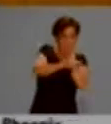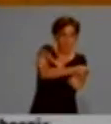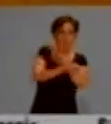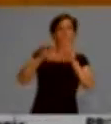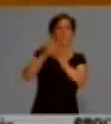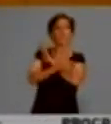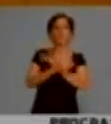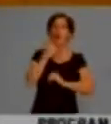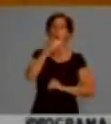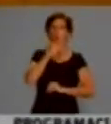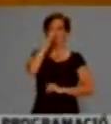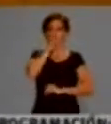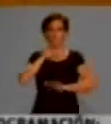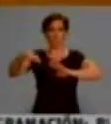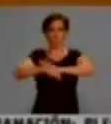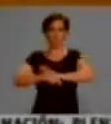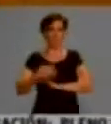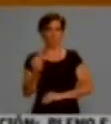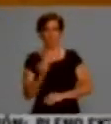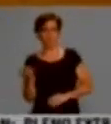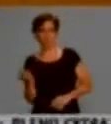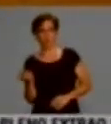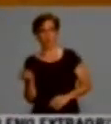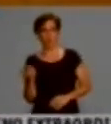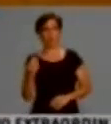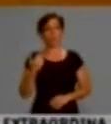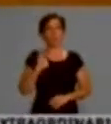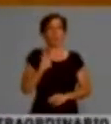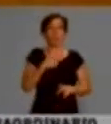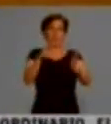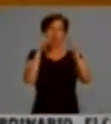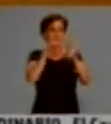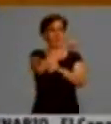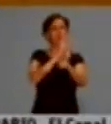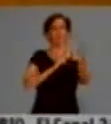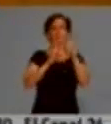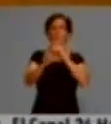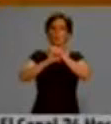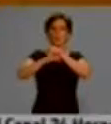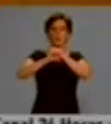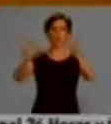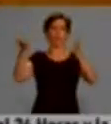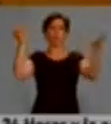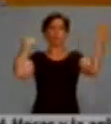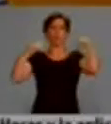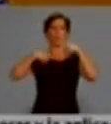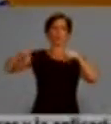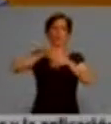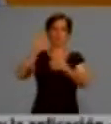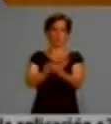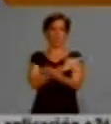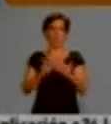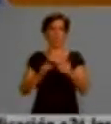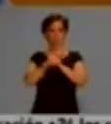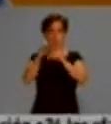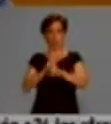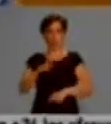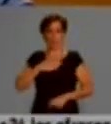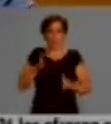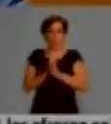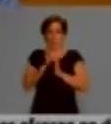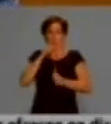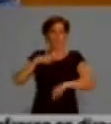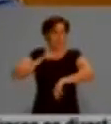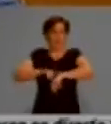los que tienen algo que ocultar. Y espero que responda claramente, sin excusas ni circunloquios, a las preguntas de mis compañeros. Yo no voy a tener